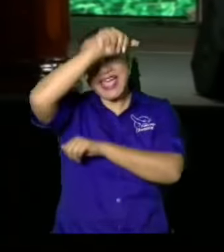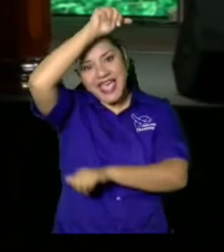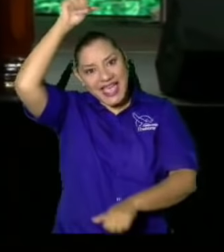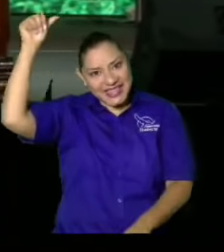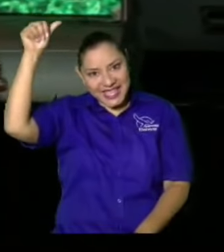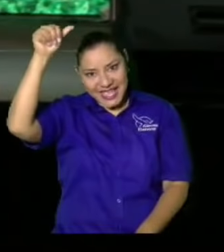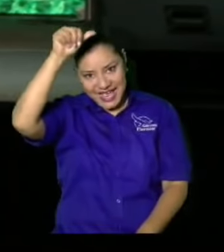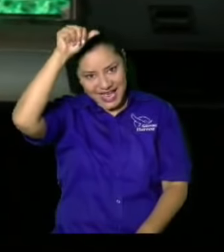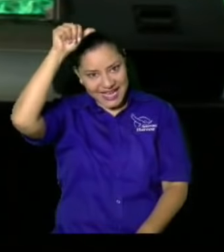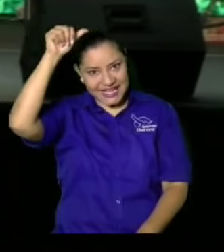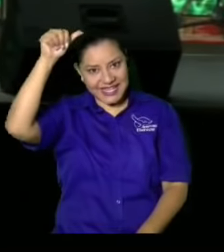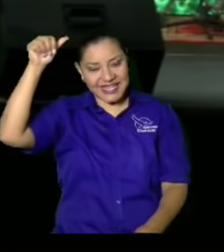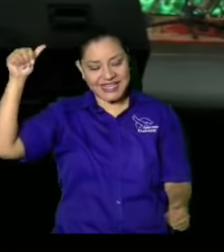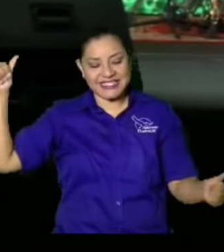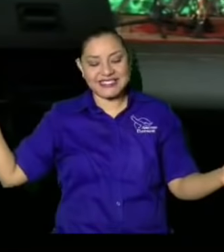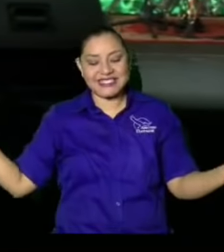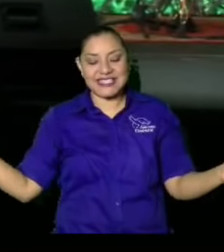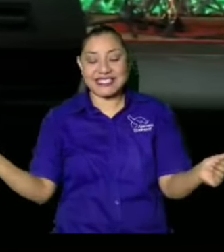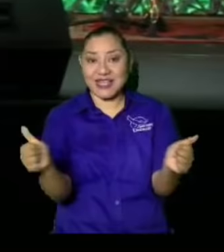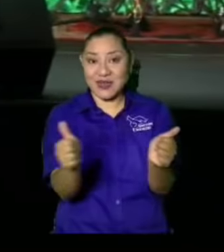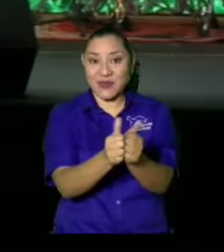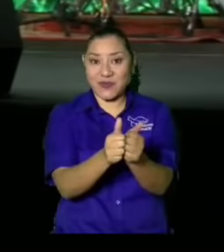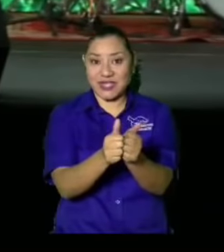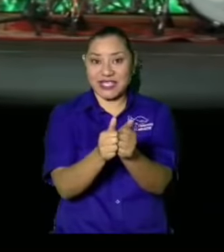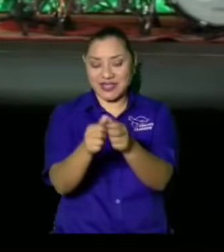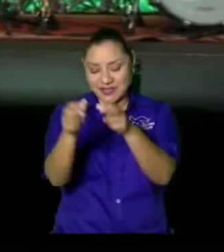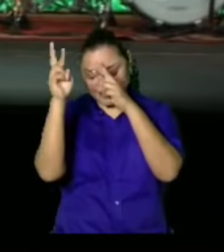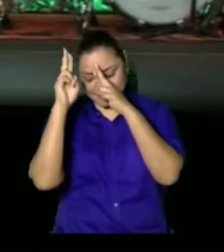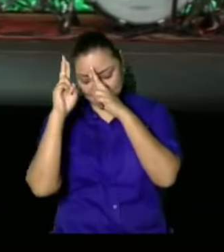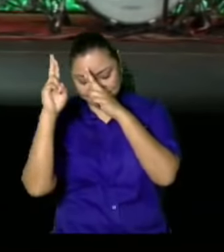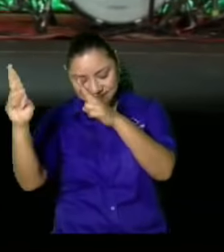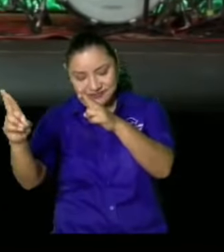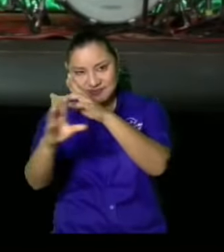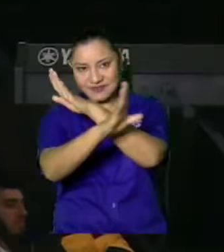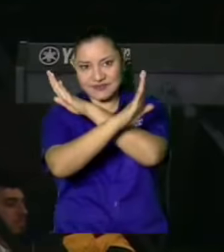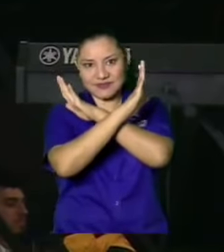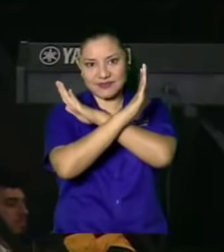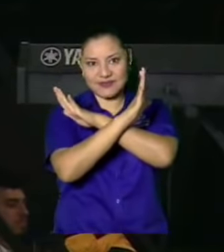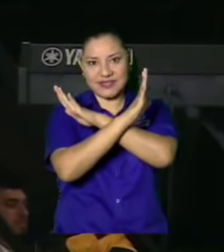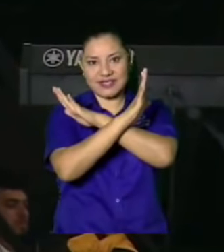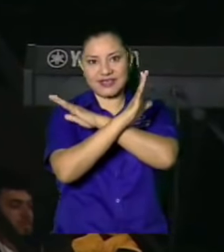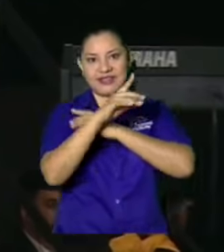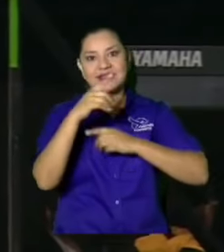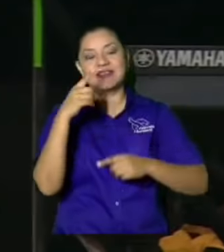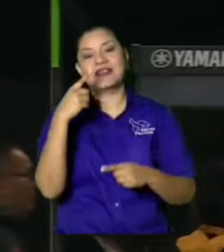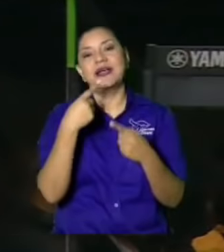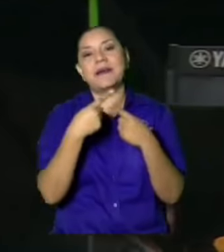Jehová. Acampa alrededor de los que le temen y los defiende, pero los libera también.